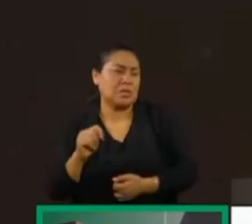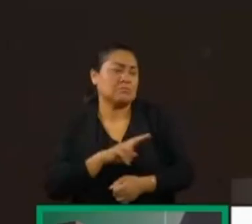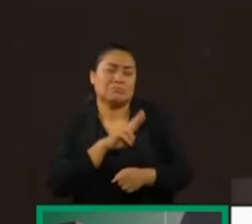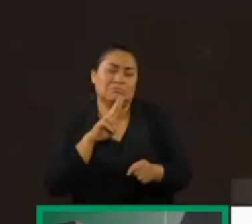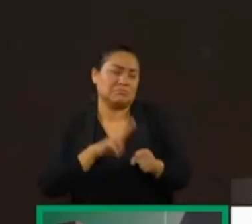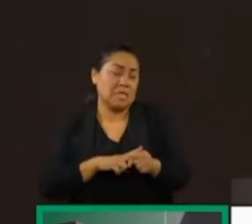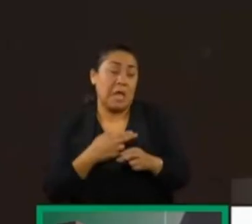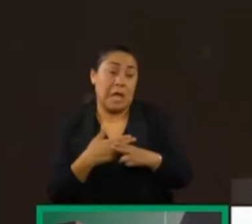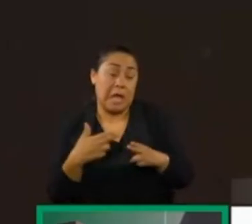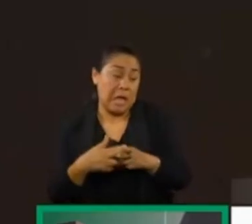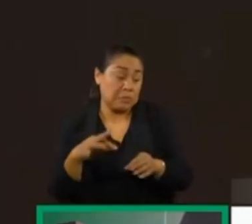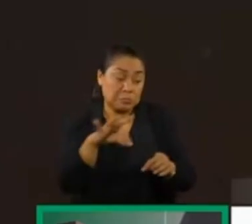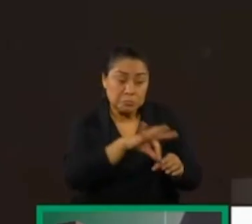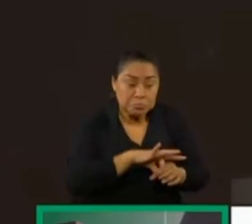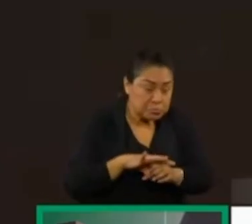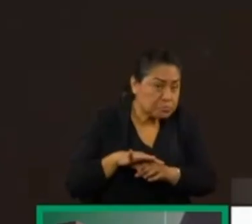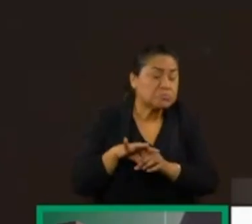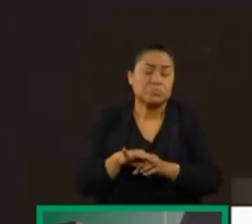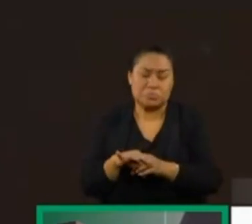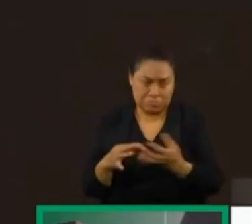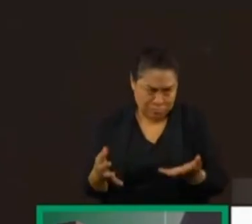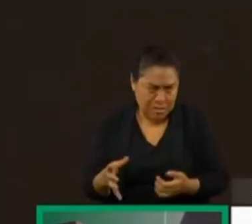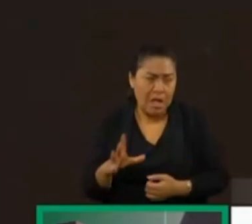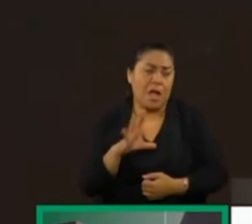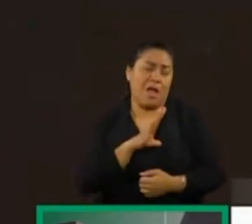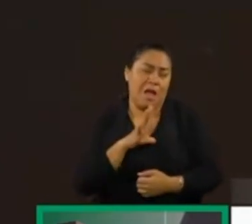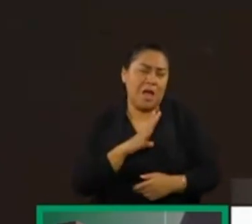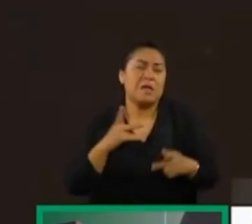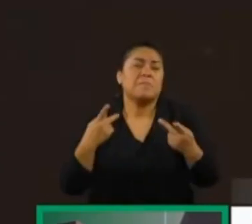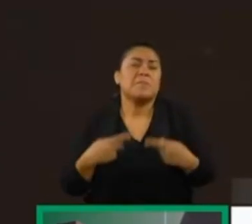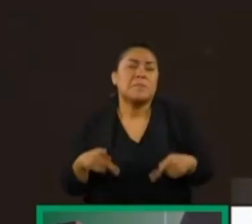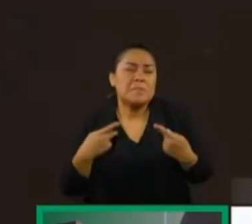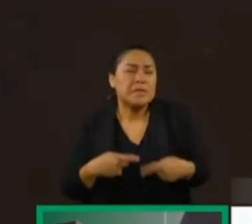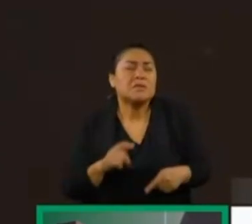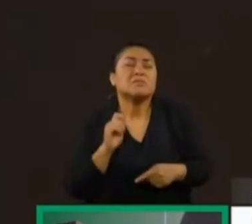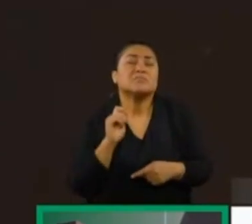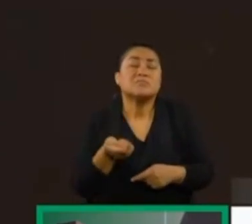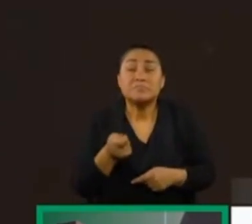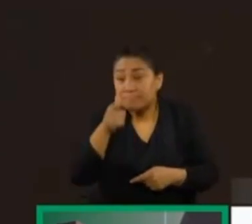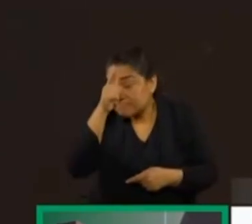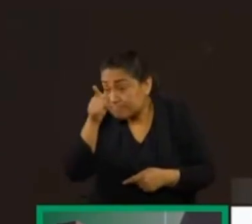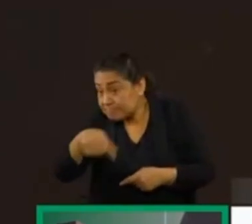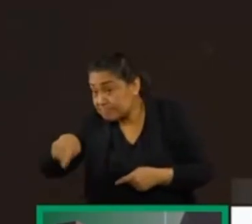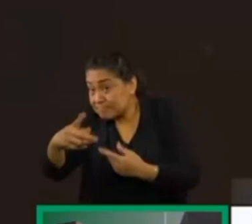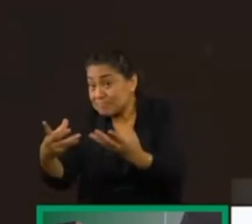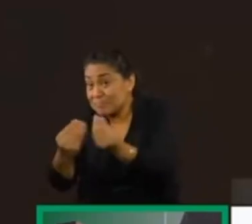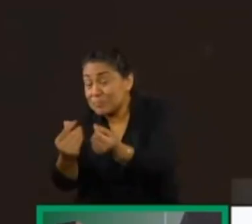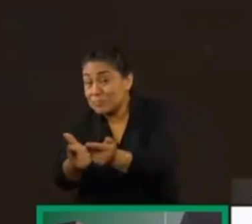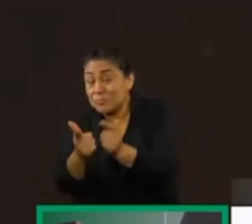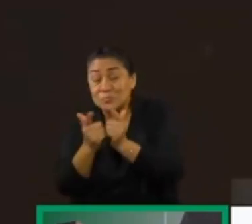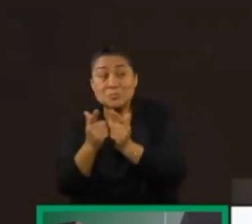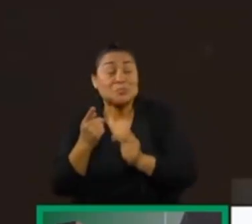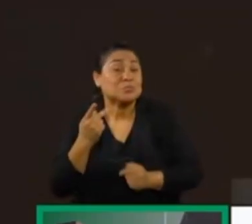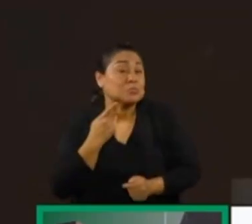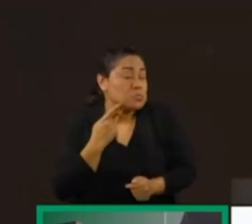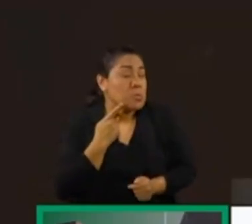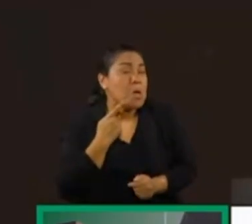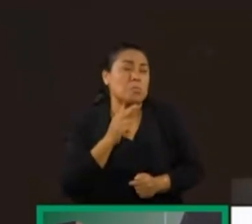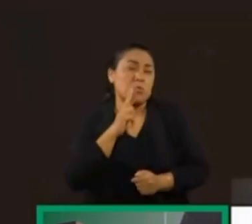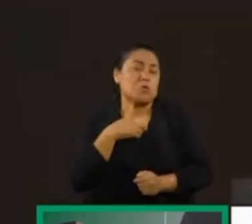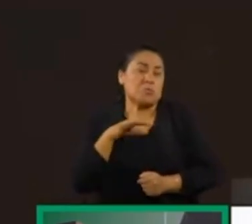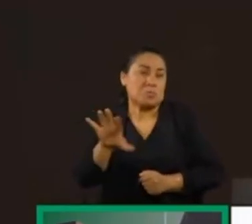hora de votar, pues si había personas que tienen una historia vinculada con un movimiento de transformación, pues sean las personas que elija la